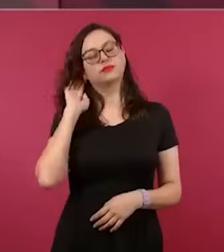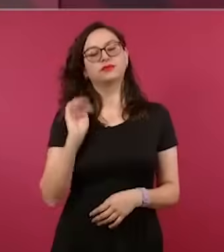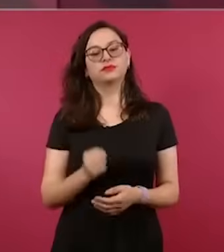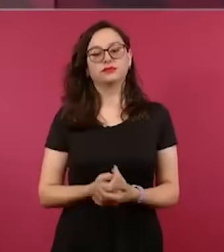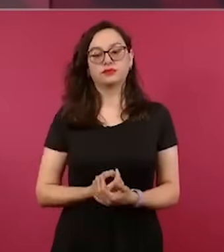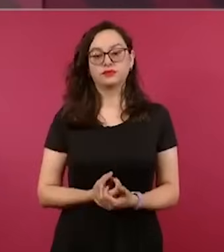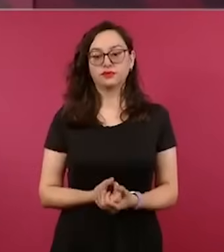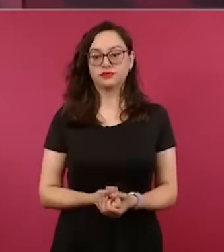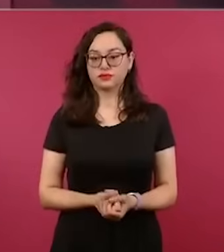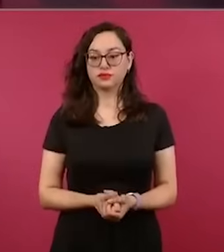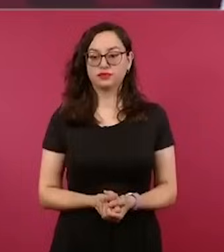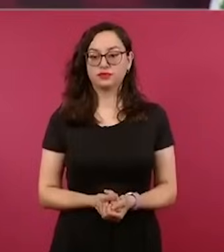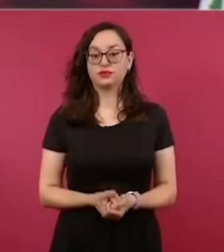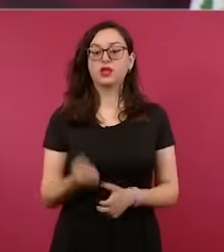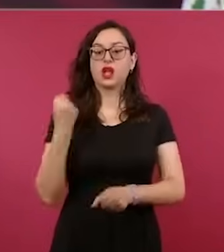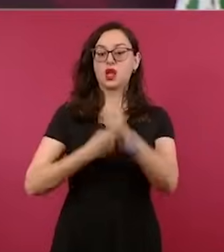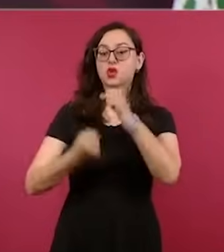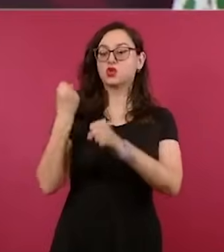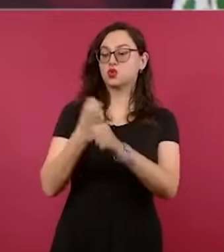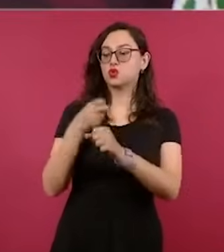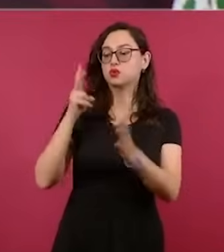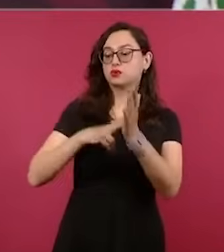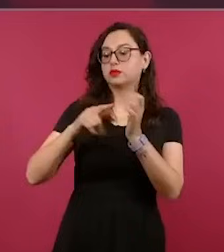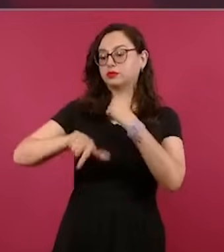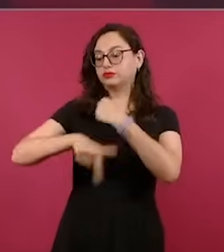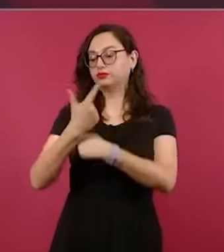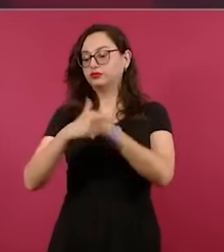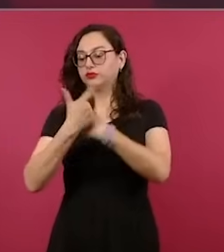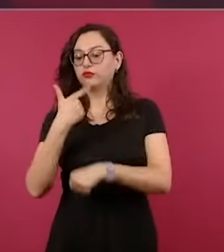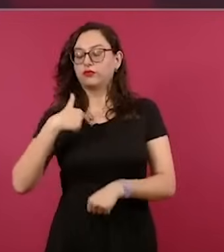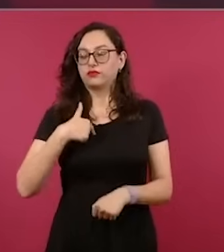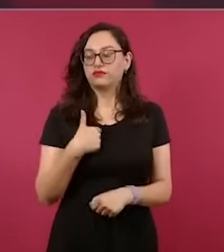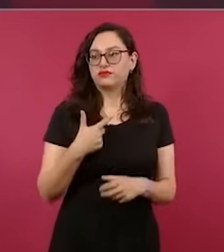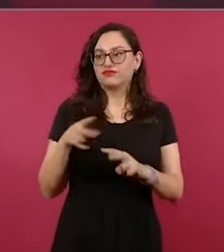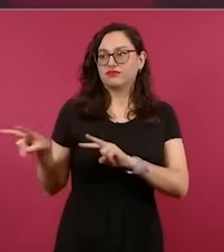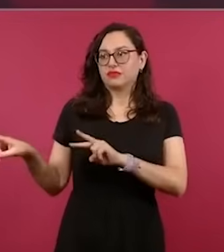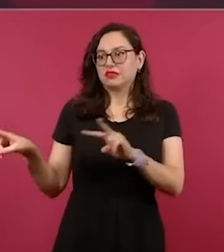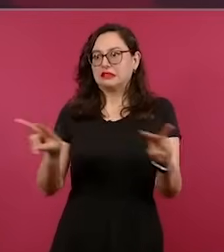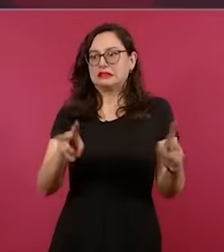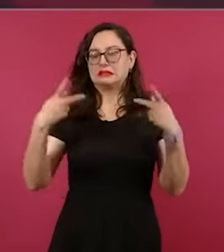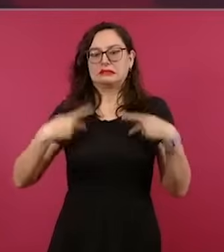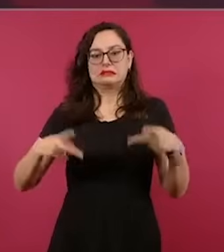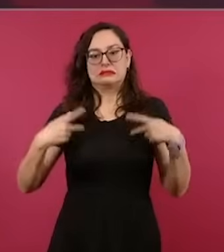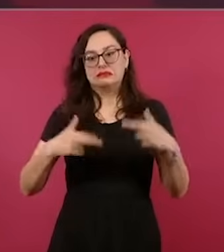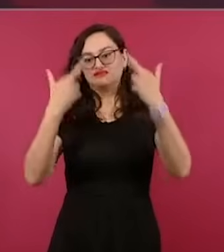obreros y a la gente del pueblo, esos